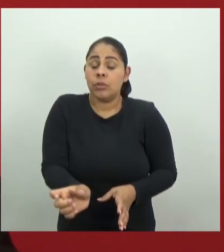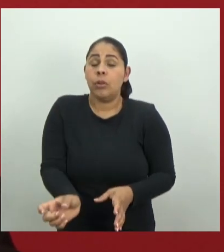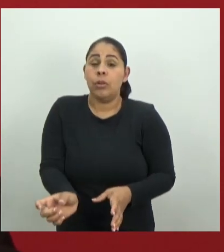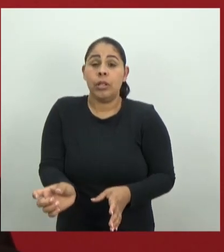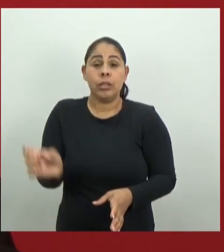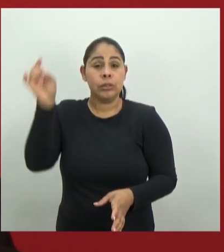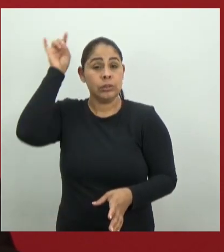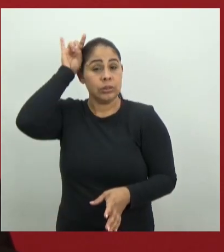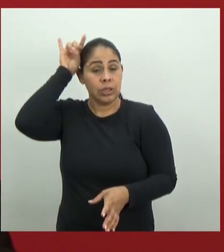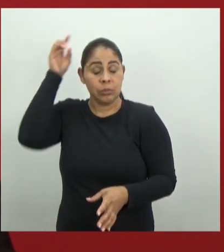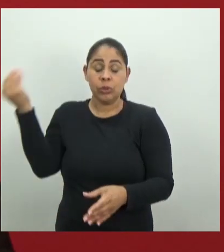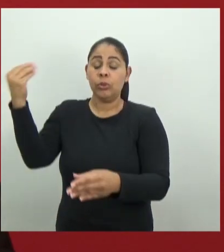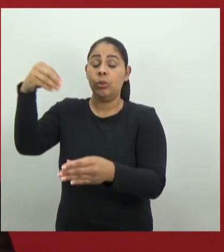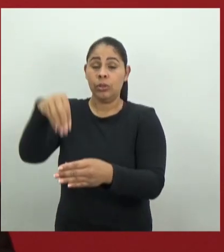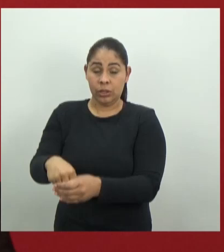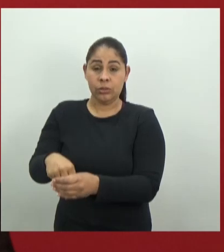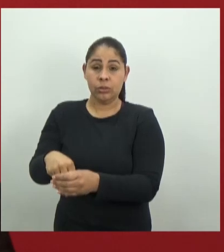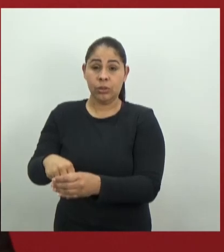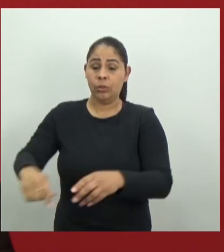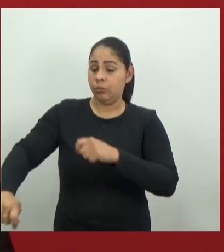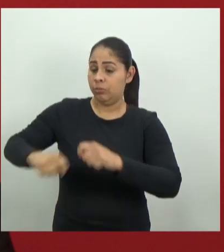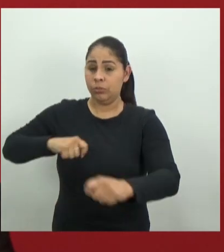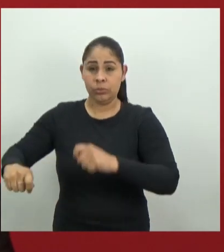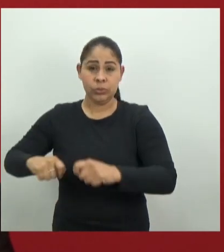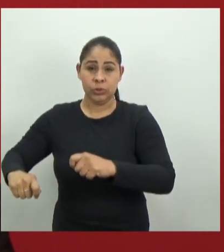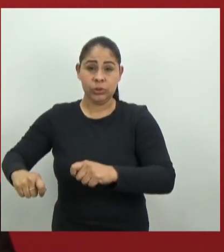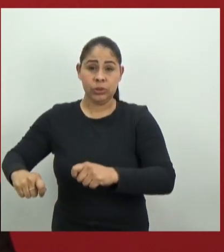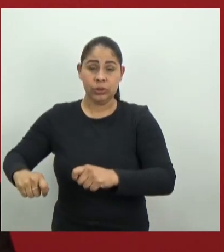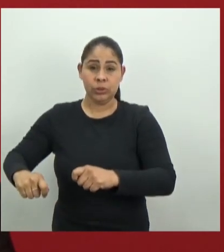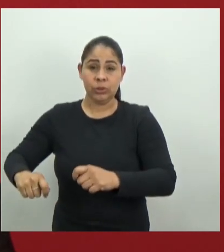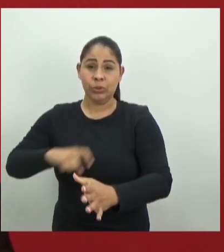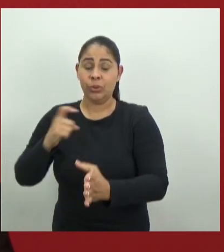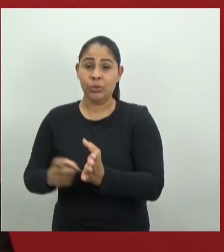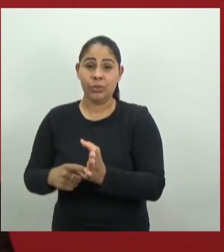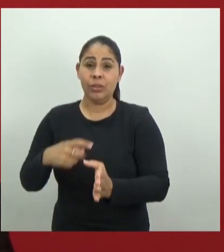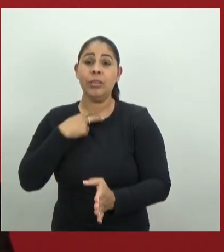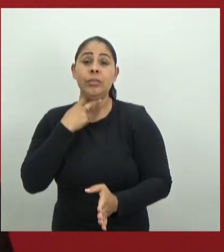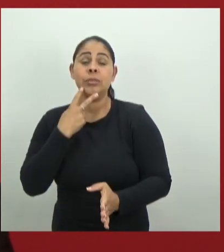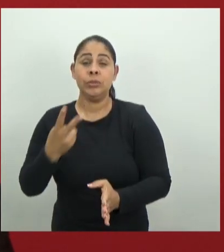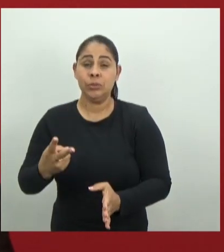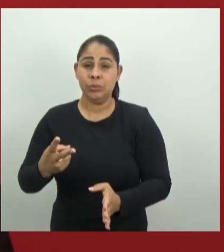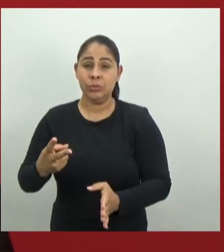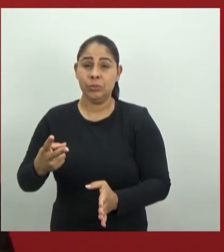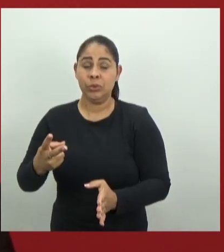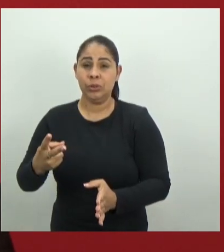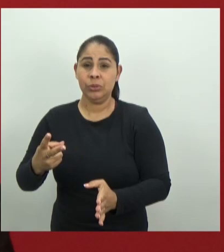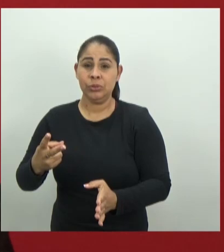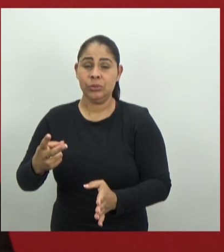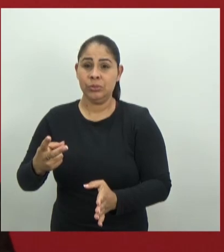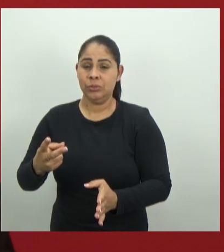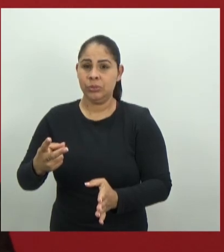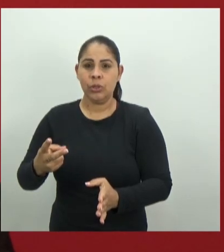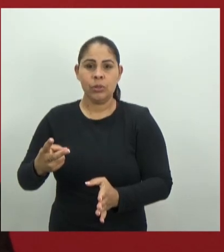los demonios manejan las cuerdas vocales. Esa persona habla con otra voz que